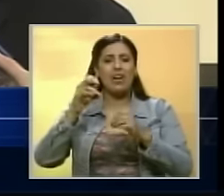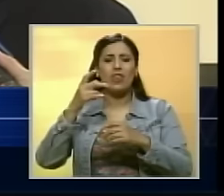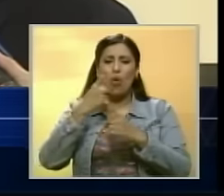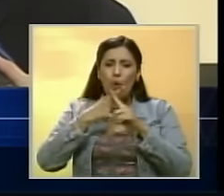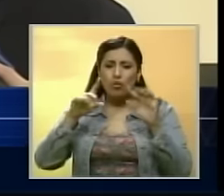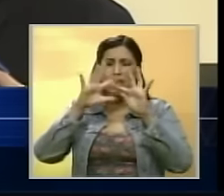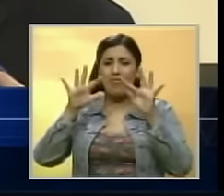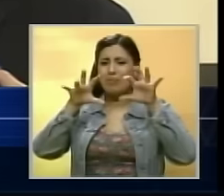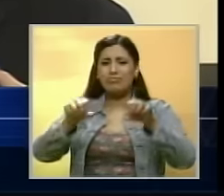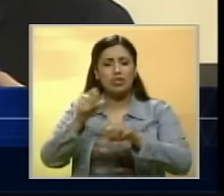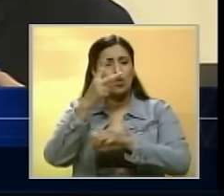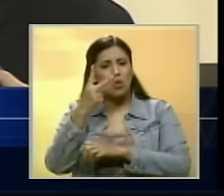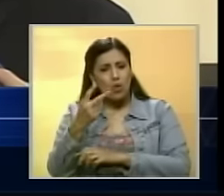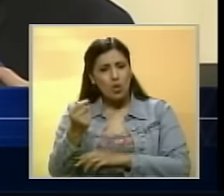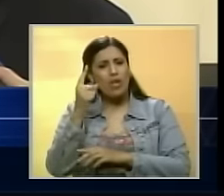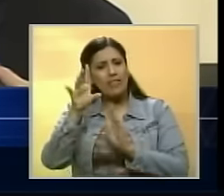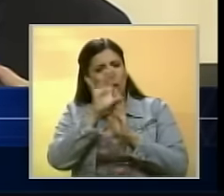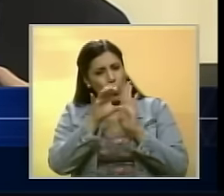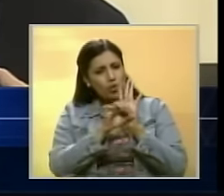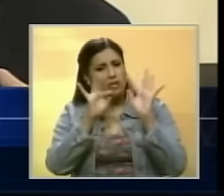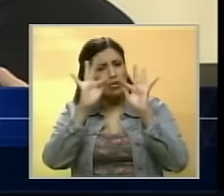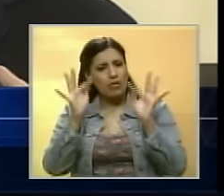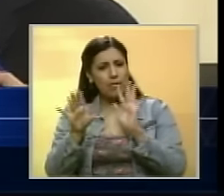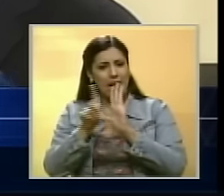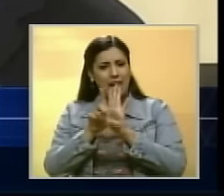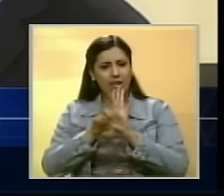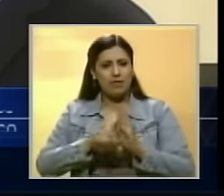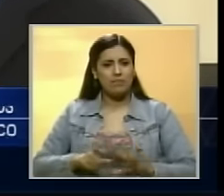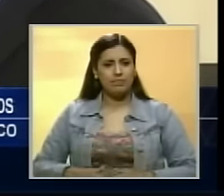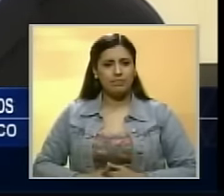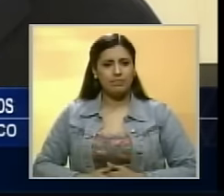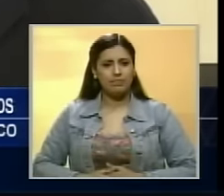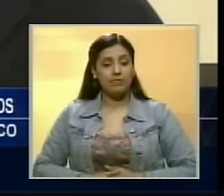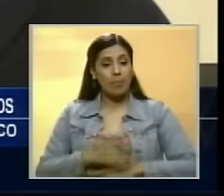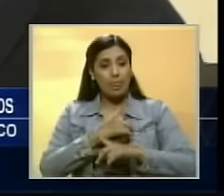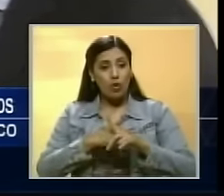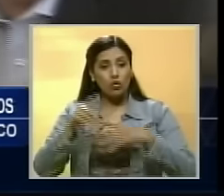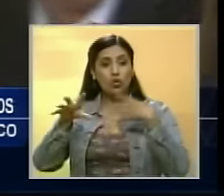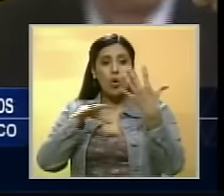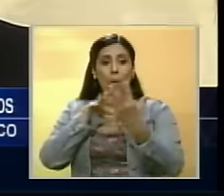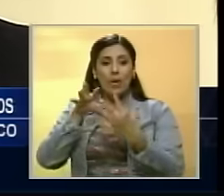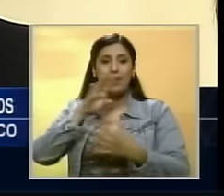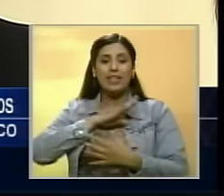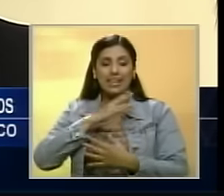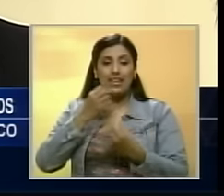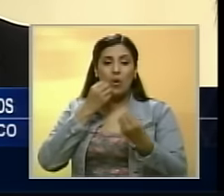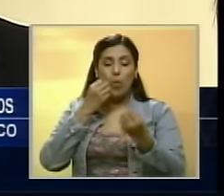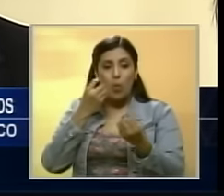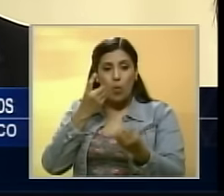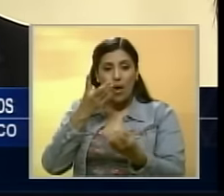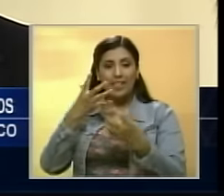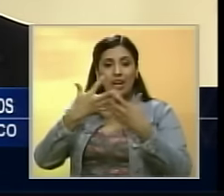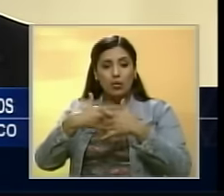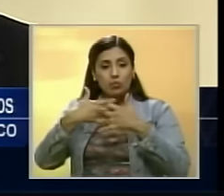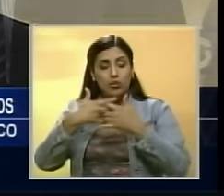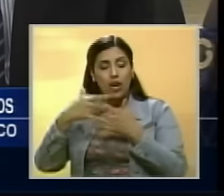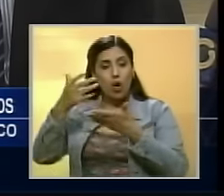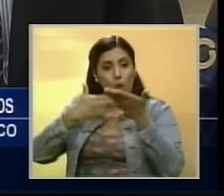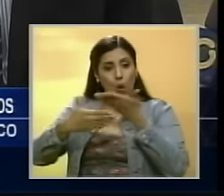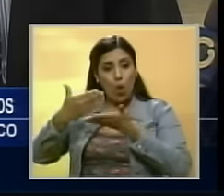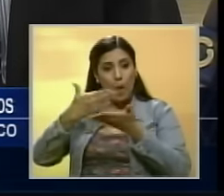otros mecanismos que están establecidos en la Constitución y las leyes otros inconvenientes que aseguran los sectores productivos y